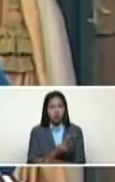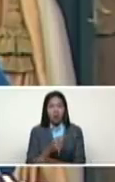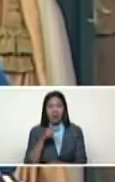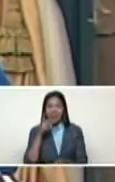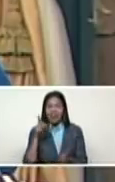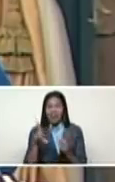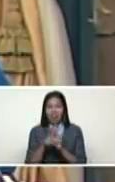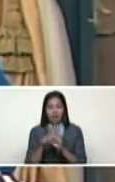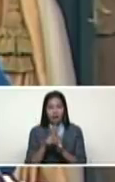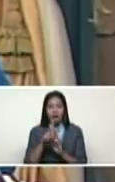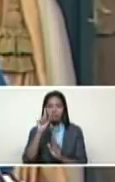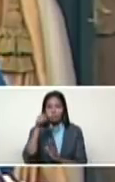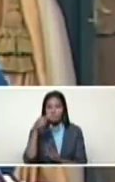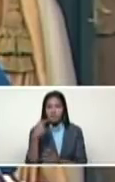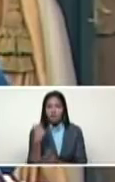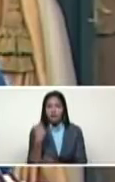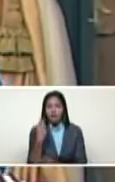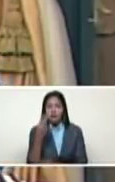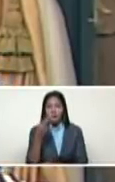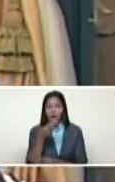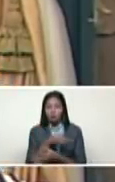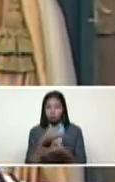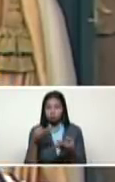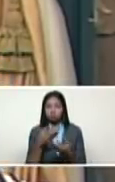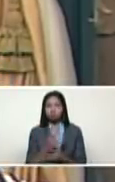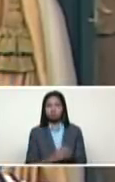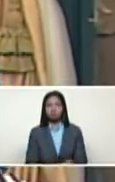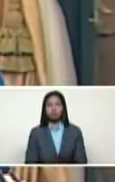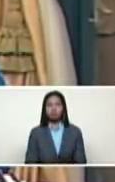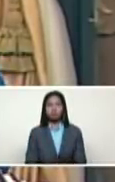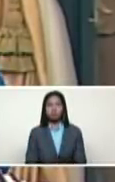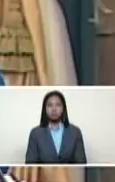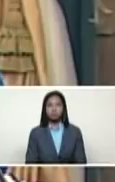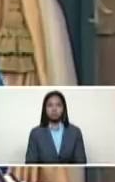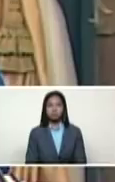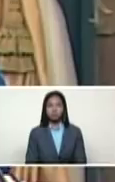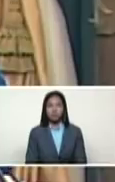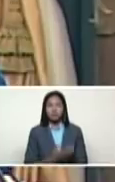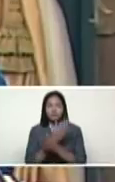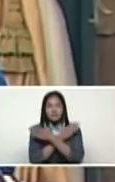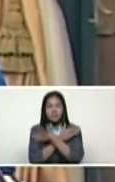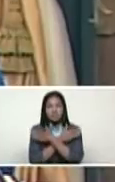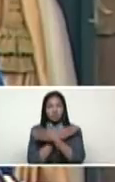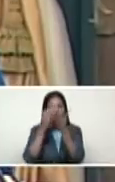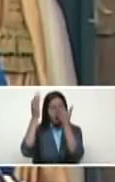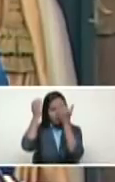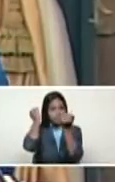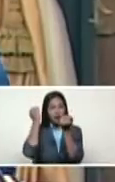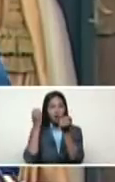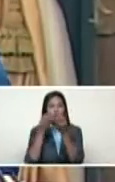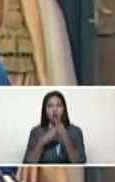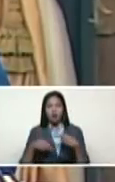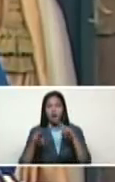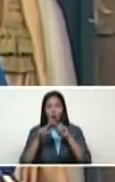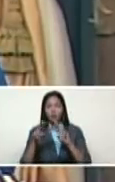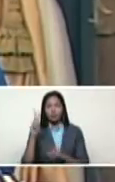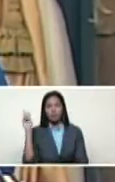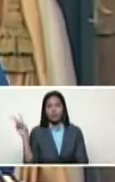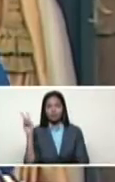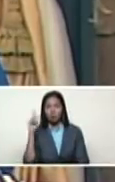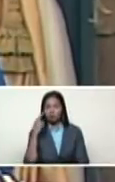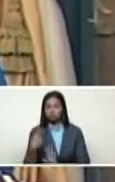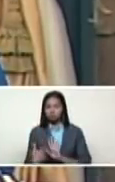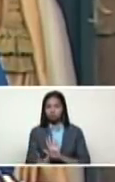sino moral. Así que felicito al embajador Samuel Moncada. En la